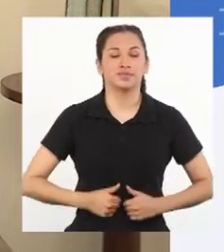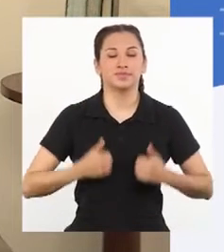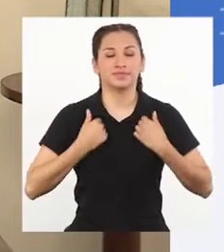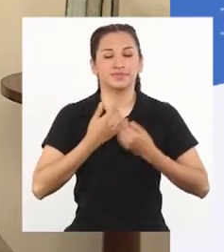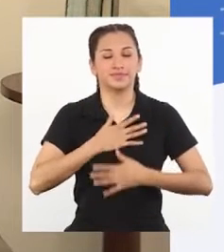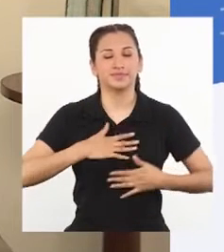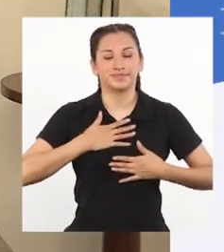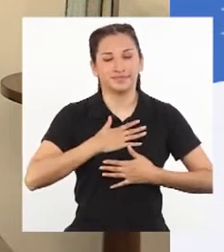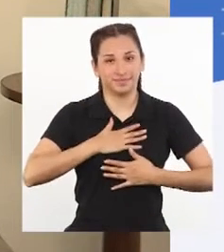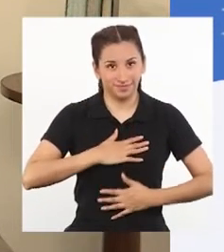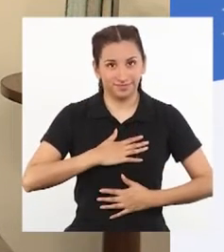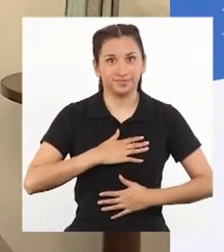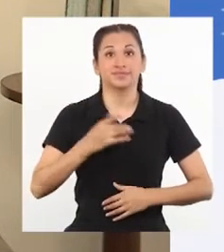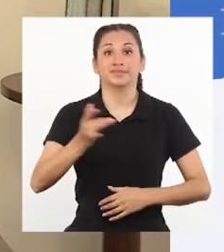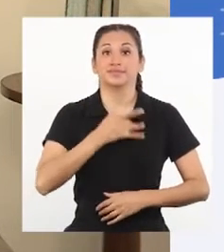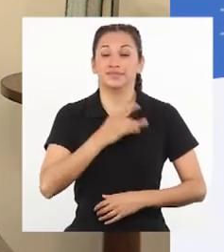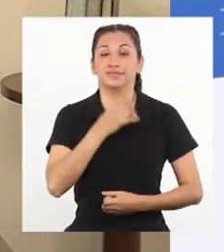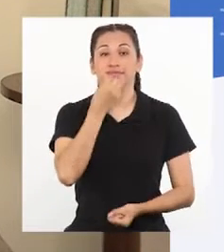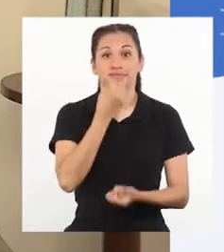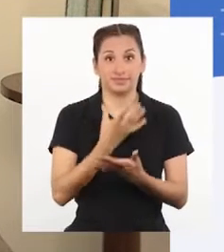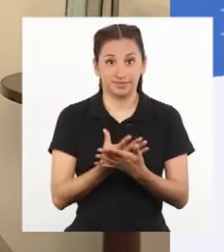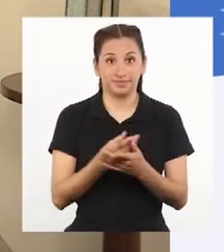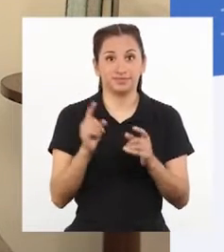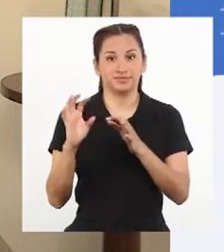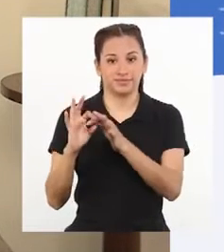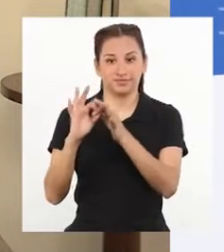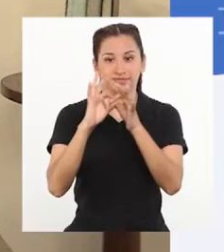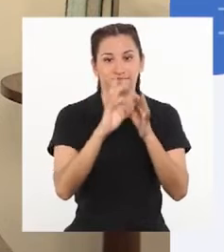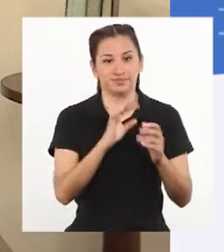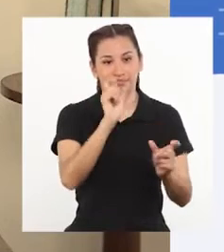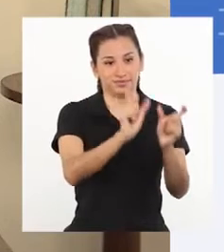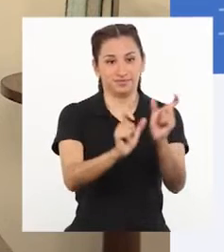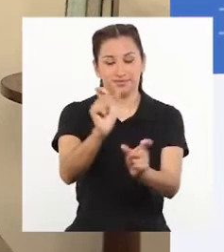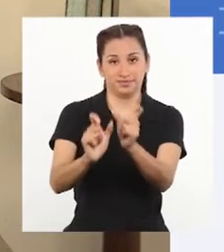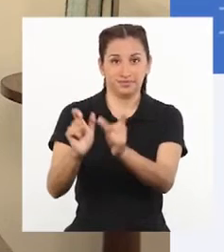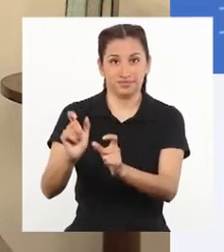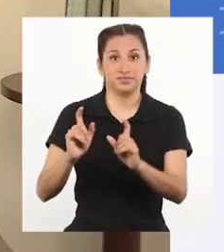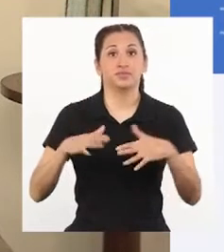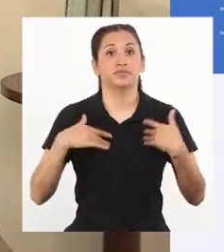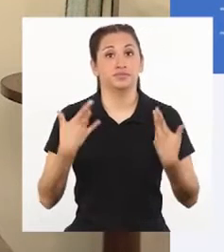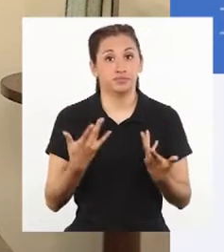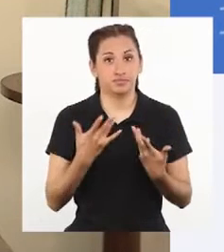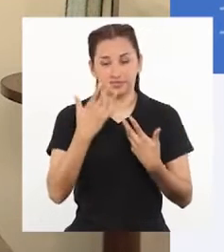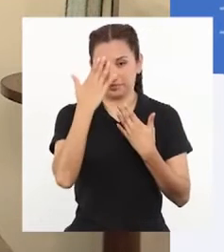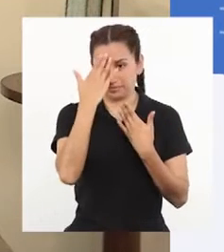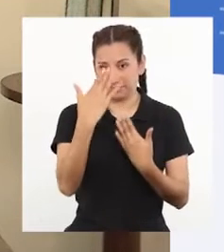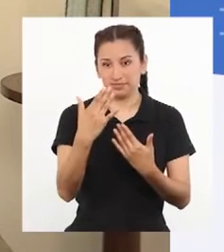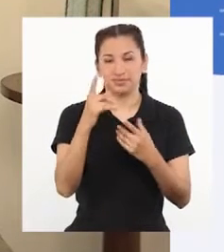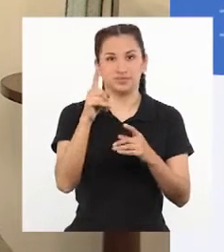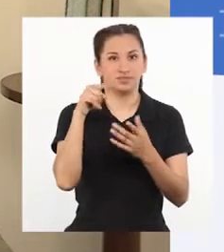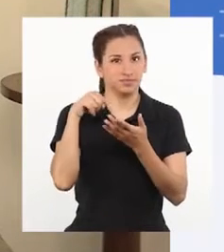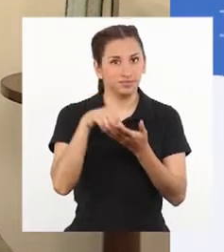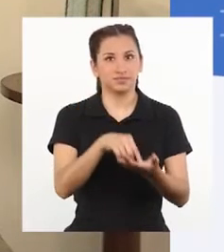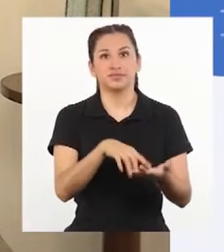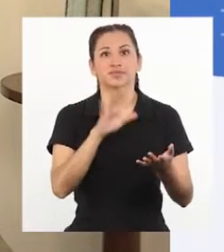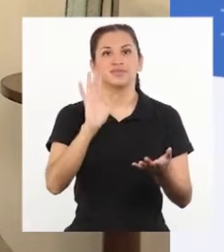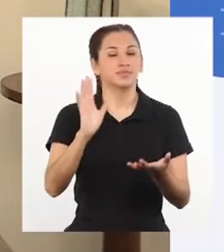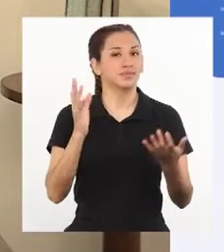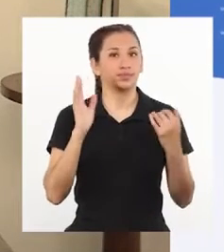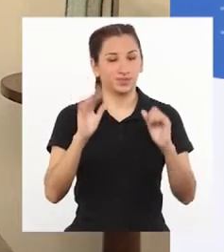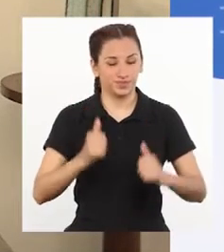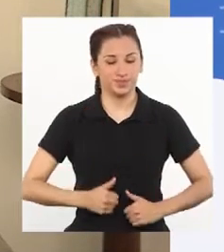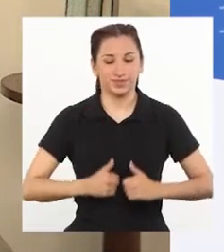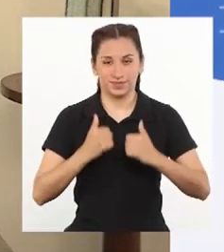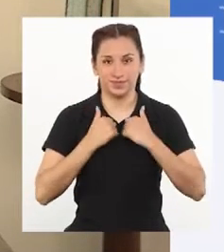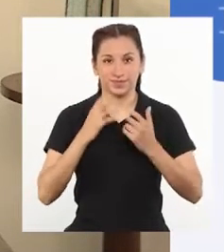vive satisfecha de sí misma. Se siente bien con relación a las demás personas y puede hacer frente a las